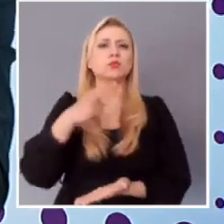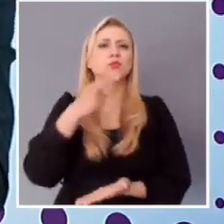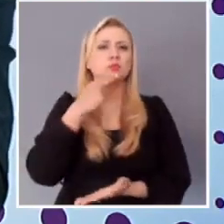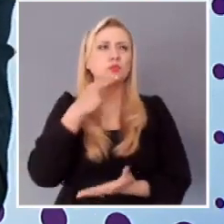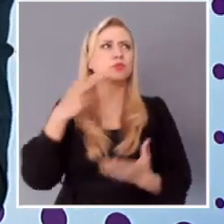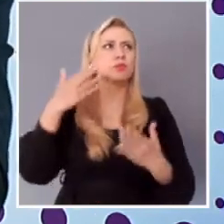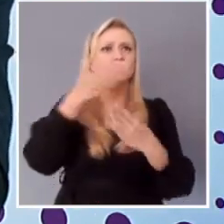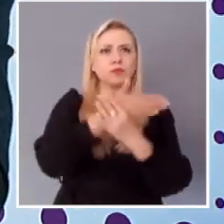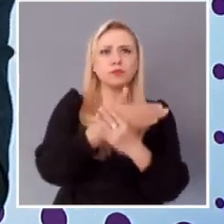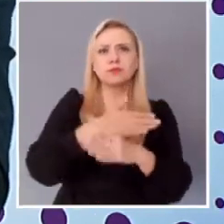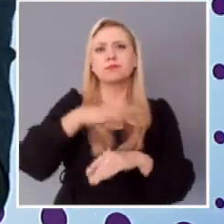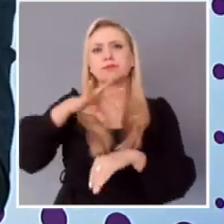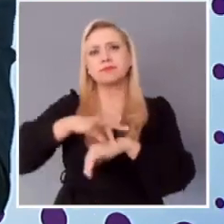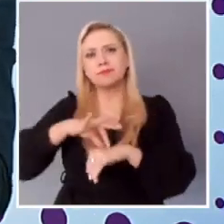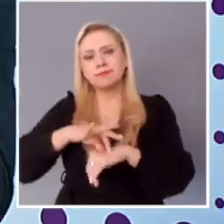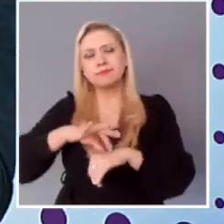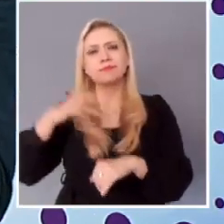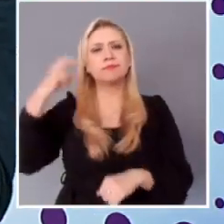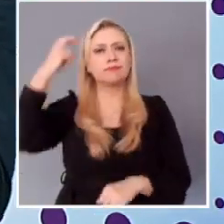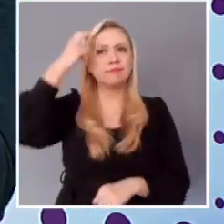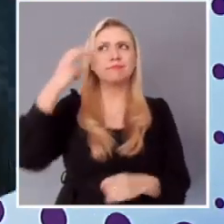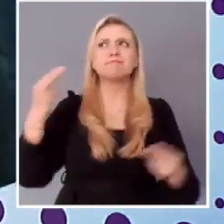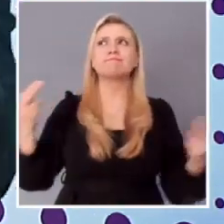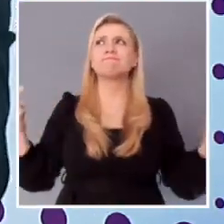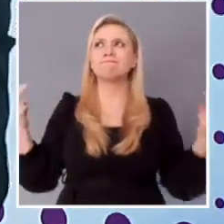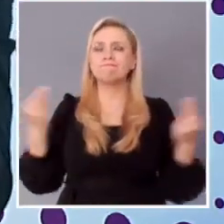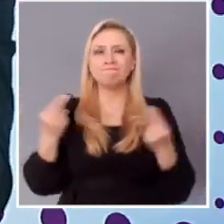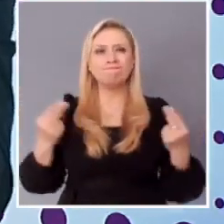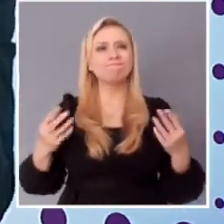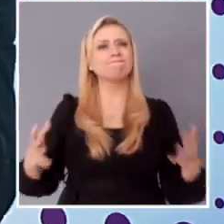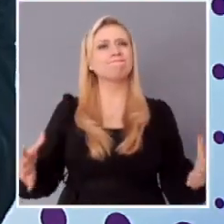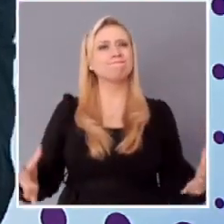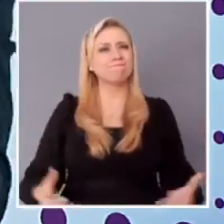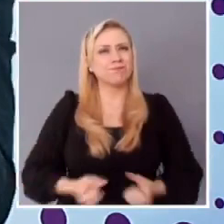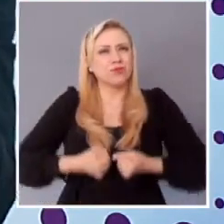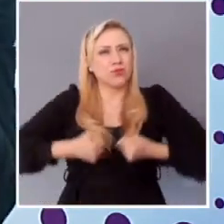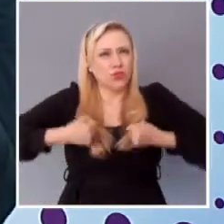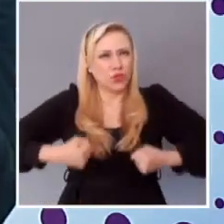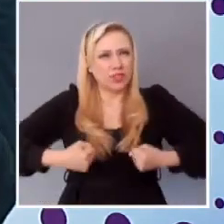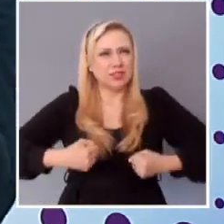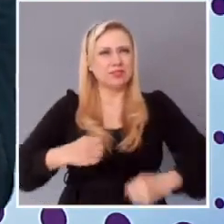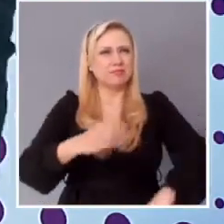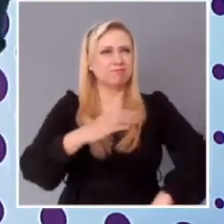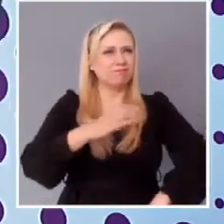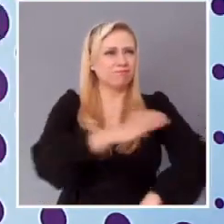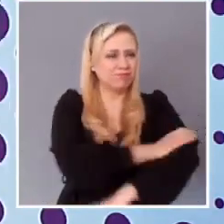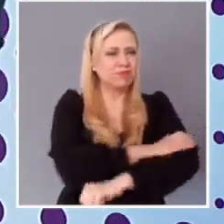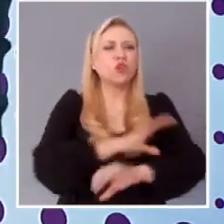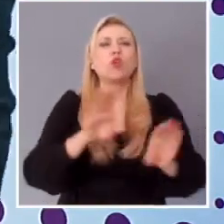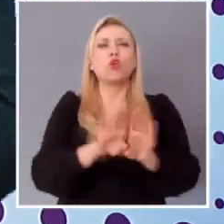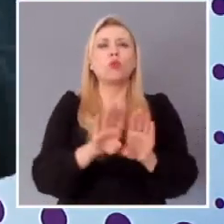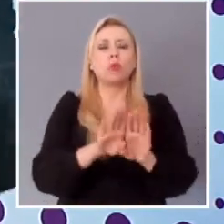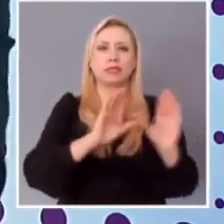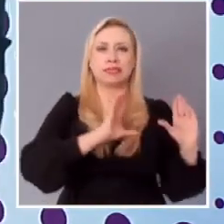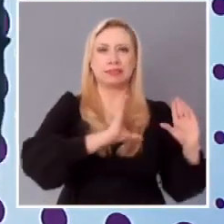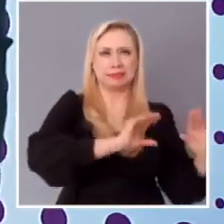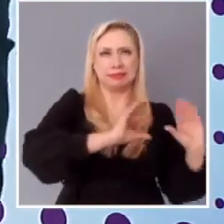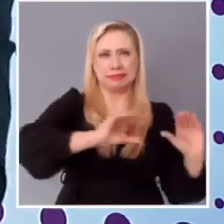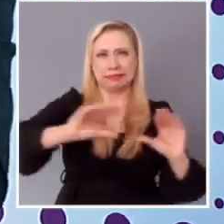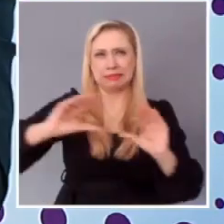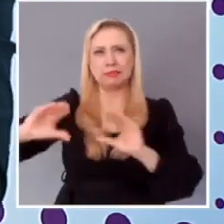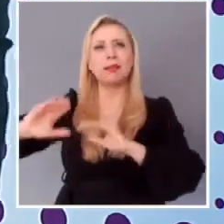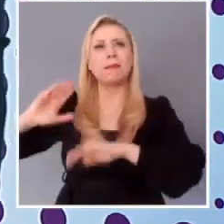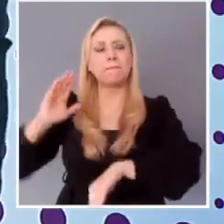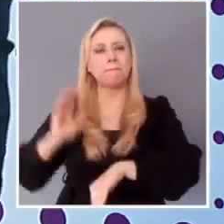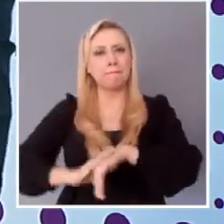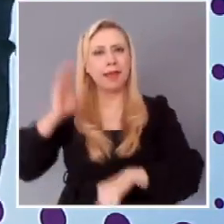salud mental. Necesitamos fortalecer las habilidades, las capacidades de los equipos